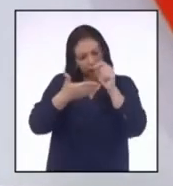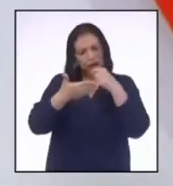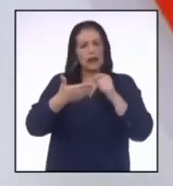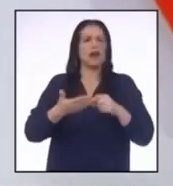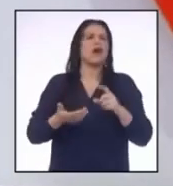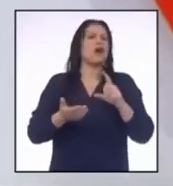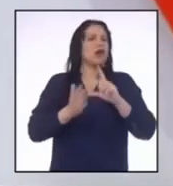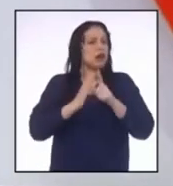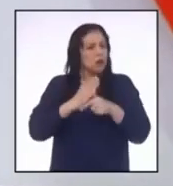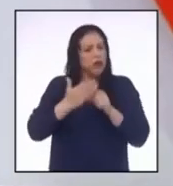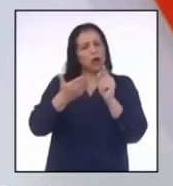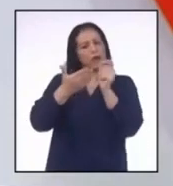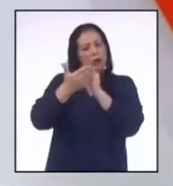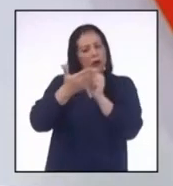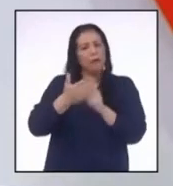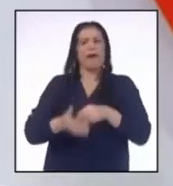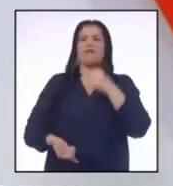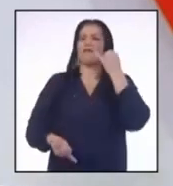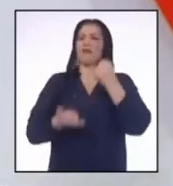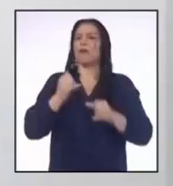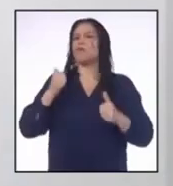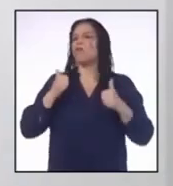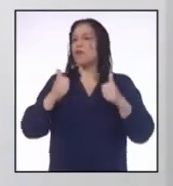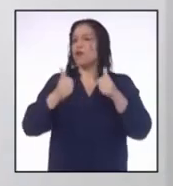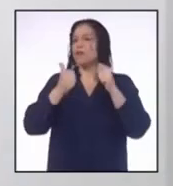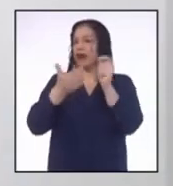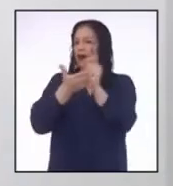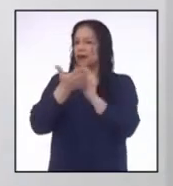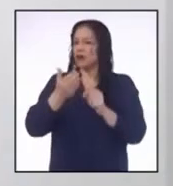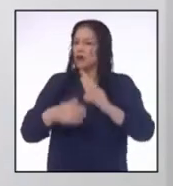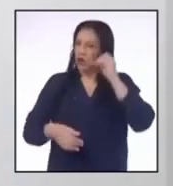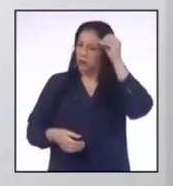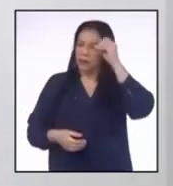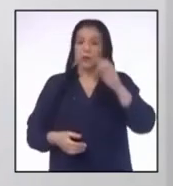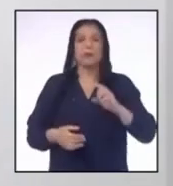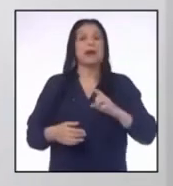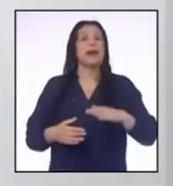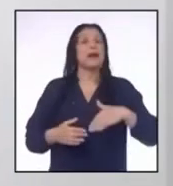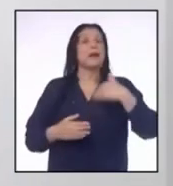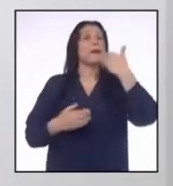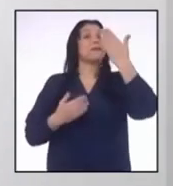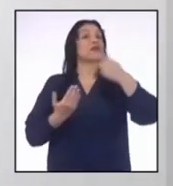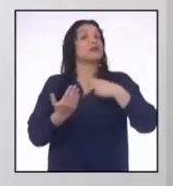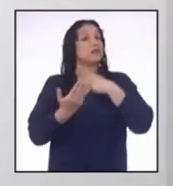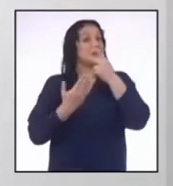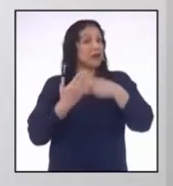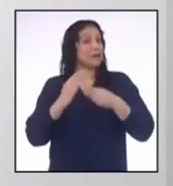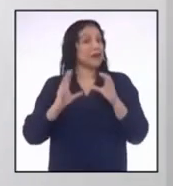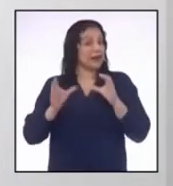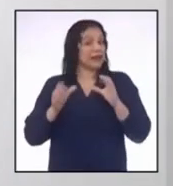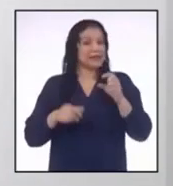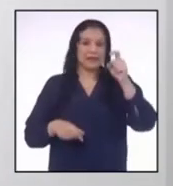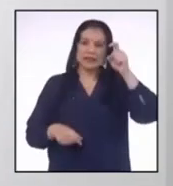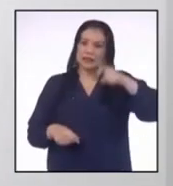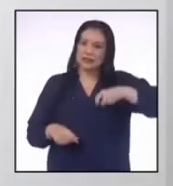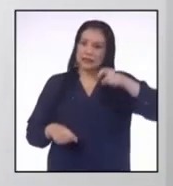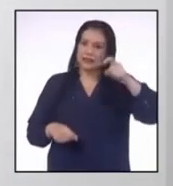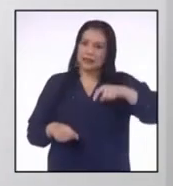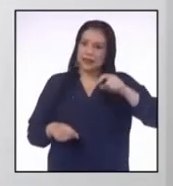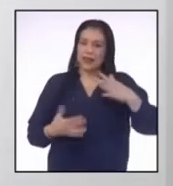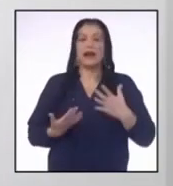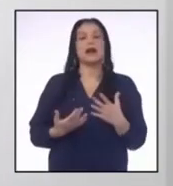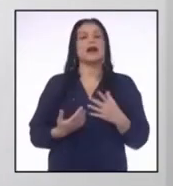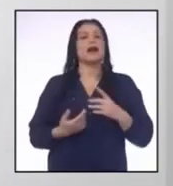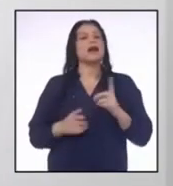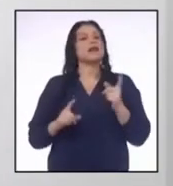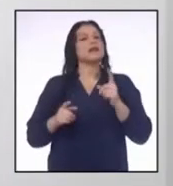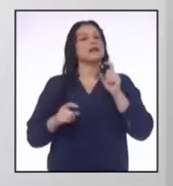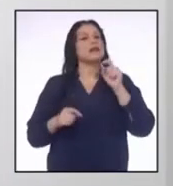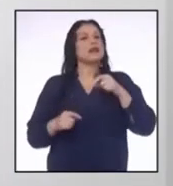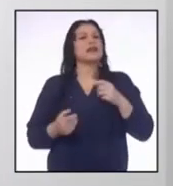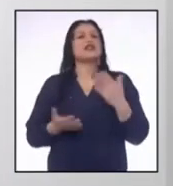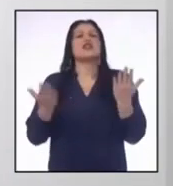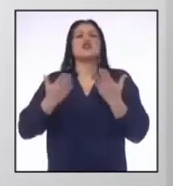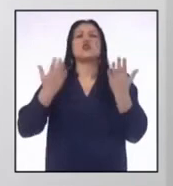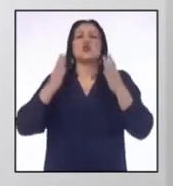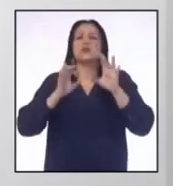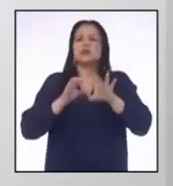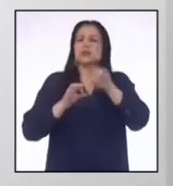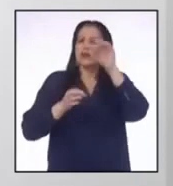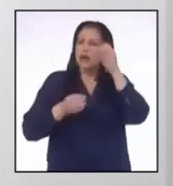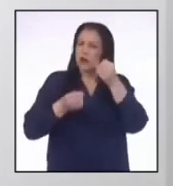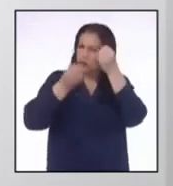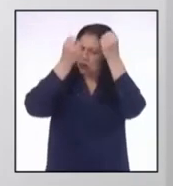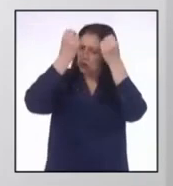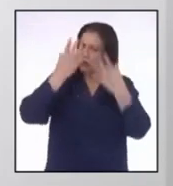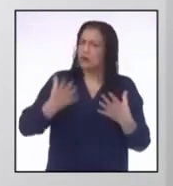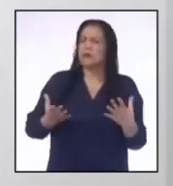poco tendrán un buen artículo de opinión. Para el próximo programa necesitarán tener al menos una fuente de